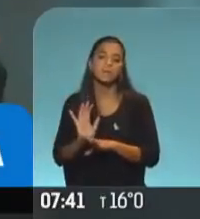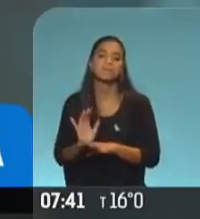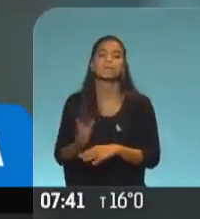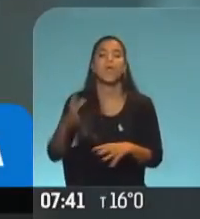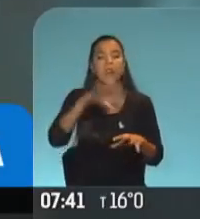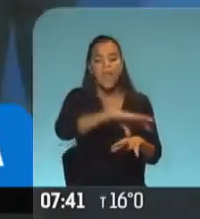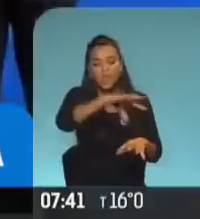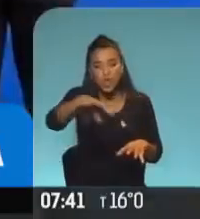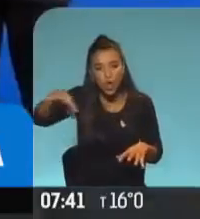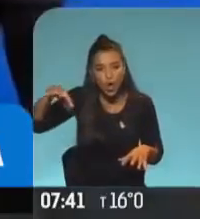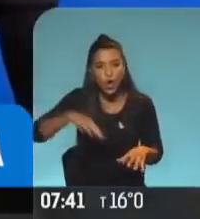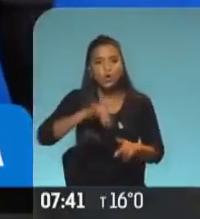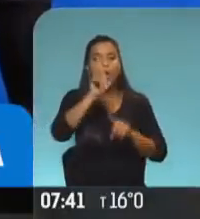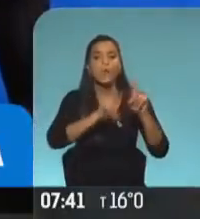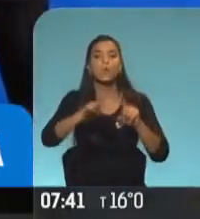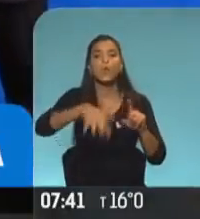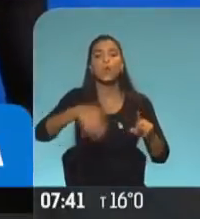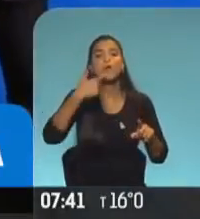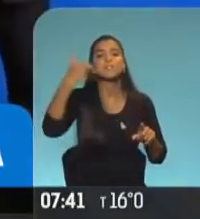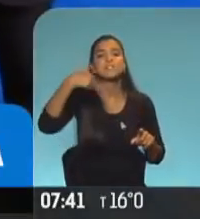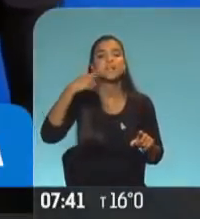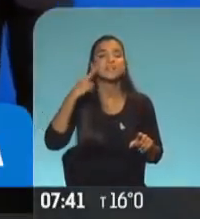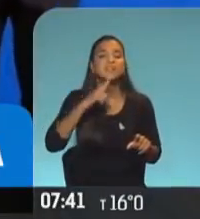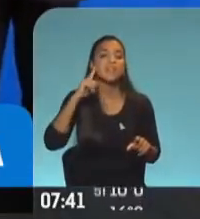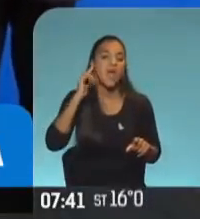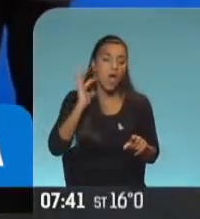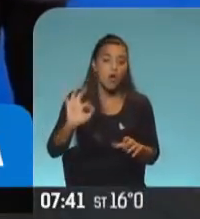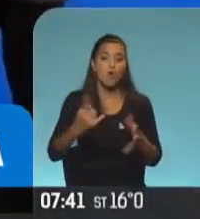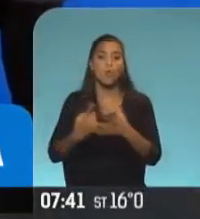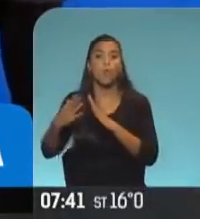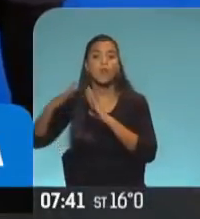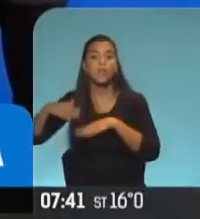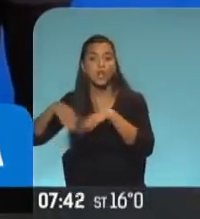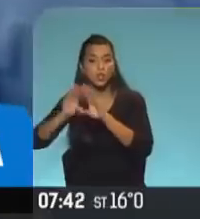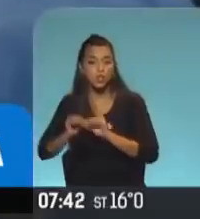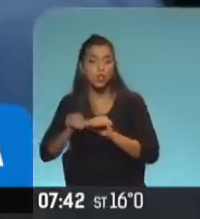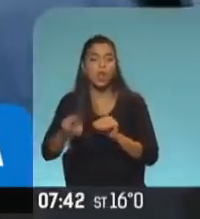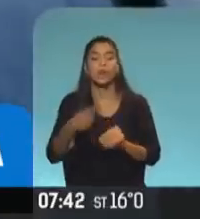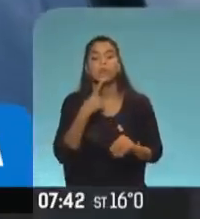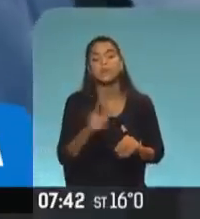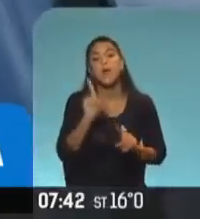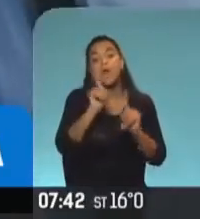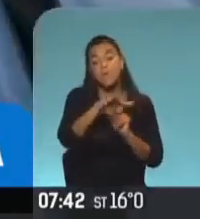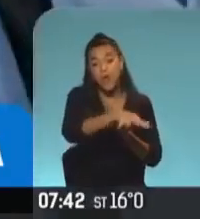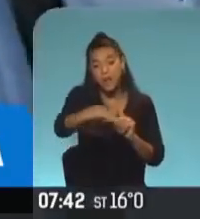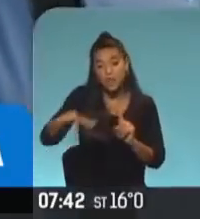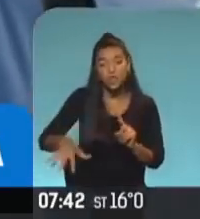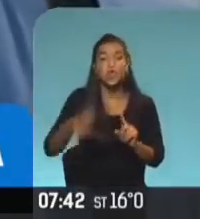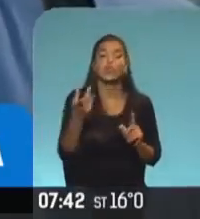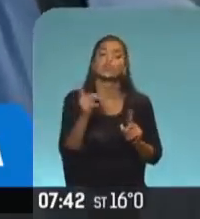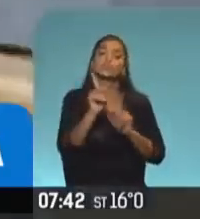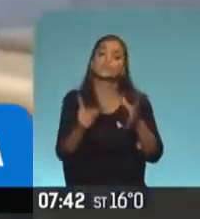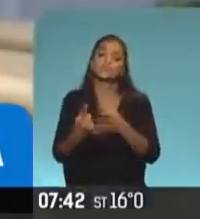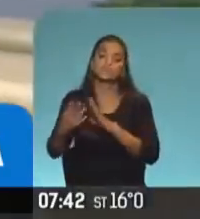por regiones, en algunos lugares de Santiago estaba la cuarentena total, en otros lugares no, en algunas regiones que son las provincias del país había